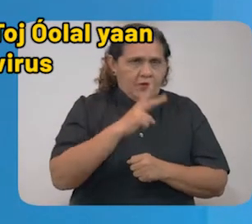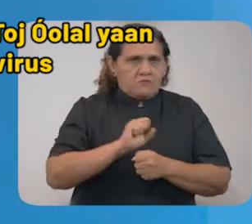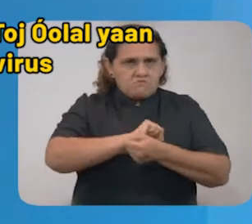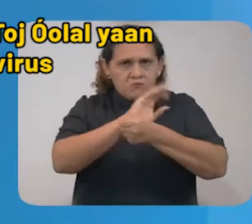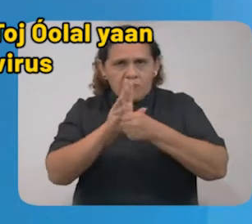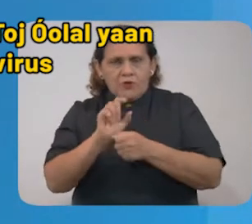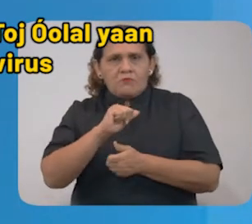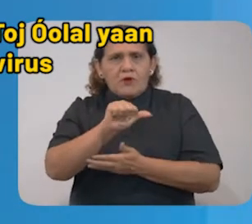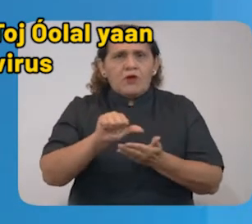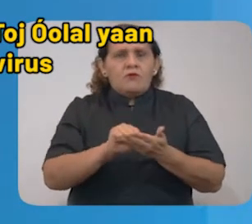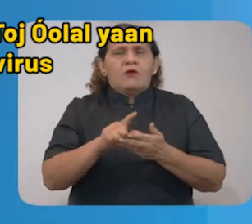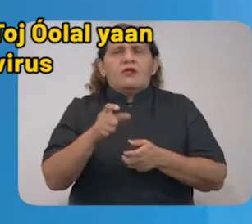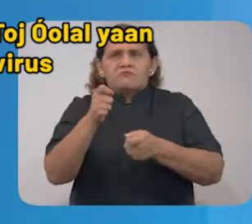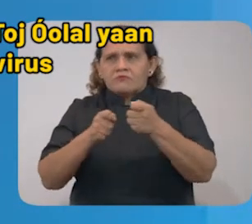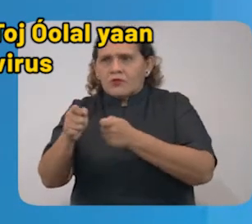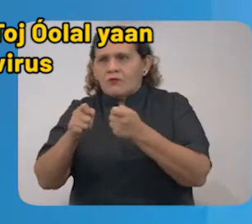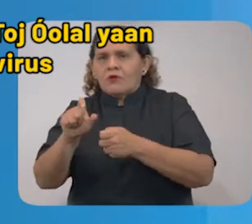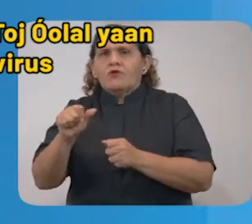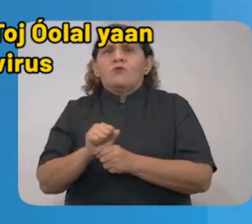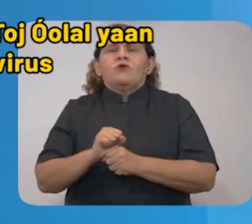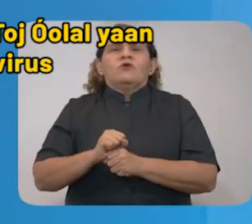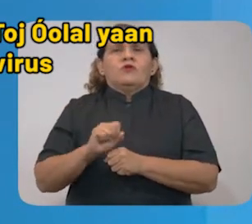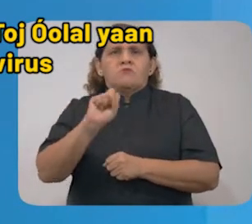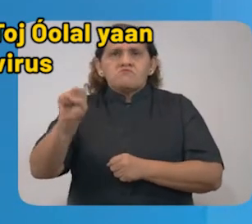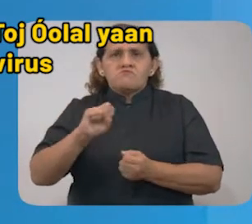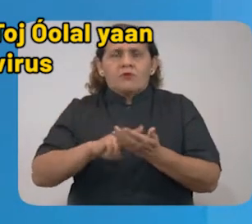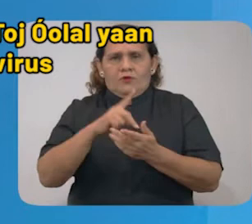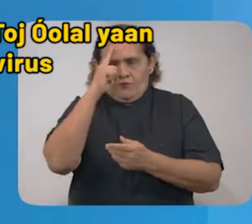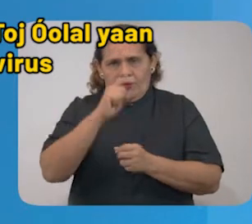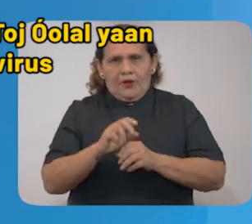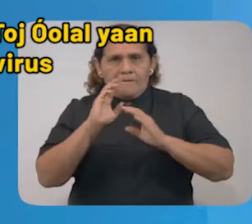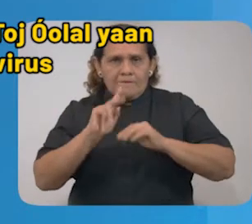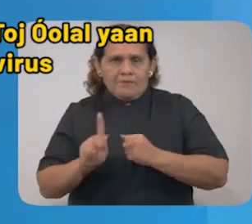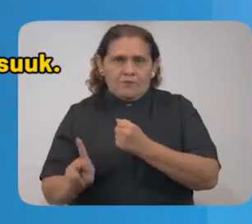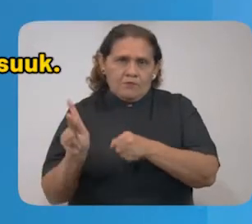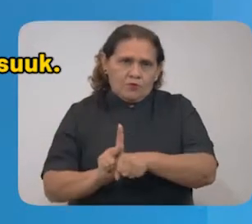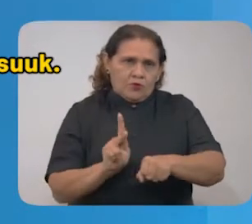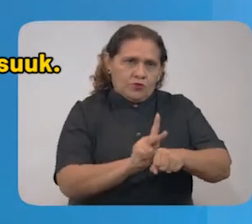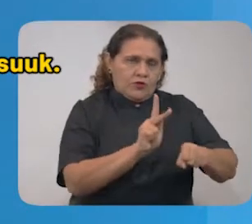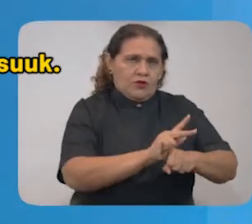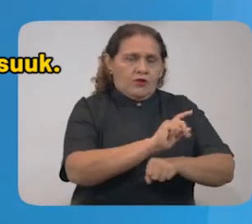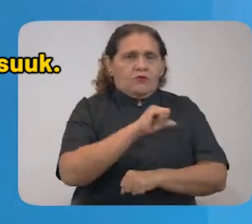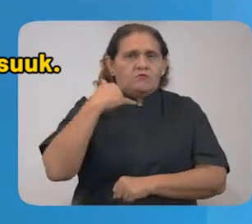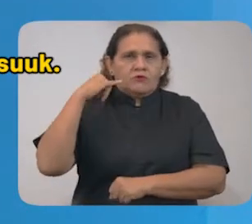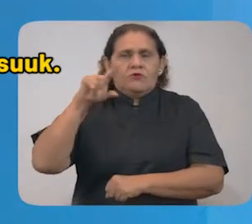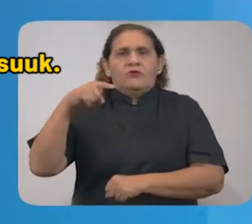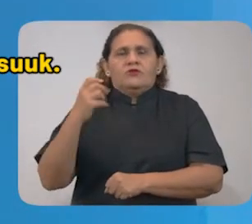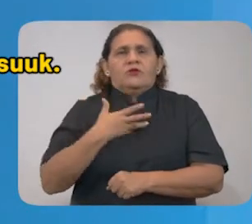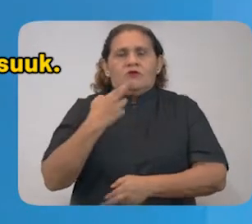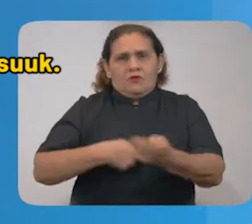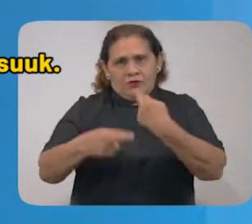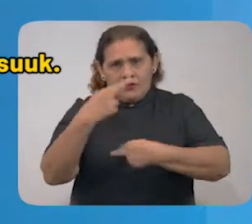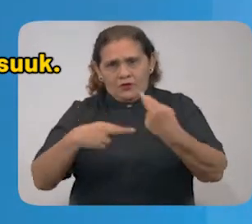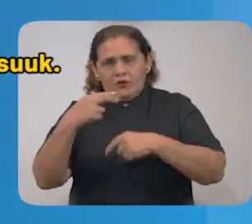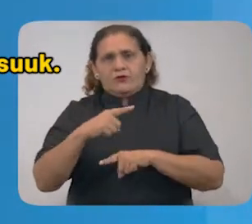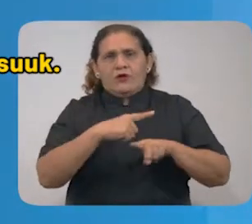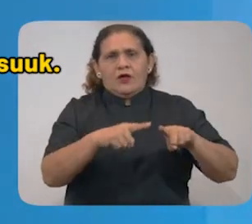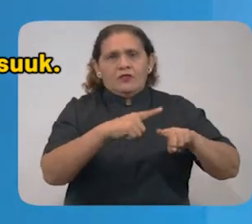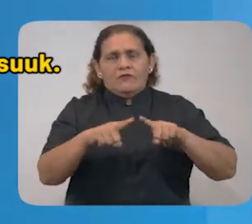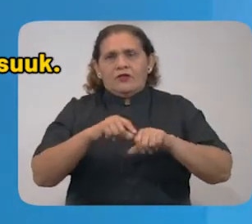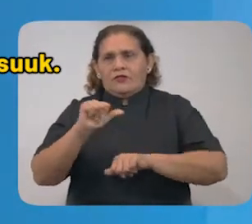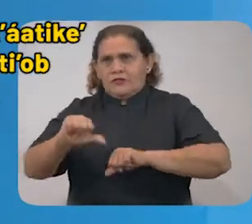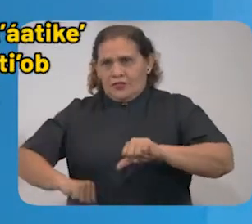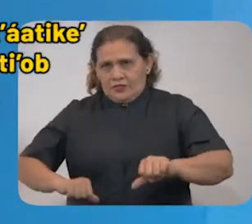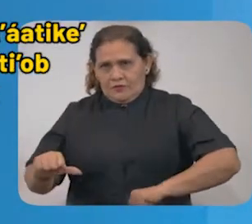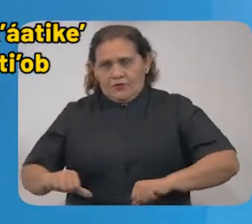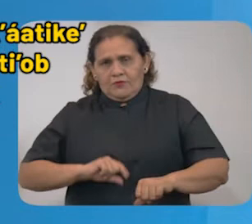determinados y estratégicos, con el objetivo de proteger la salud de los yucatecos y preparar un retorno seguro a diversas actividades.